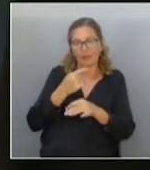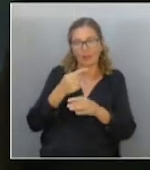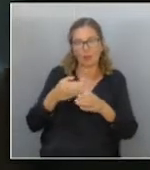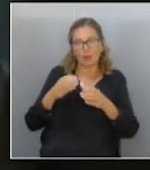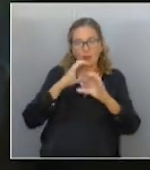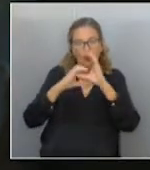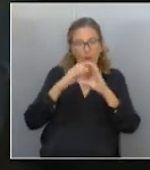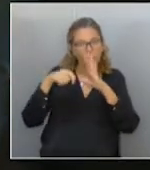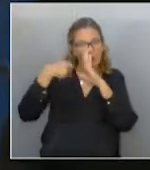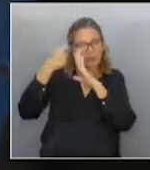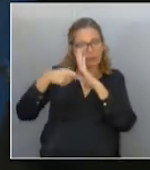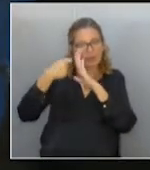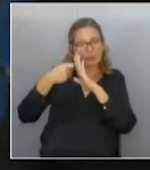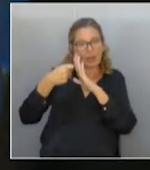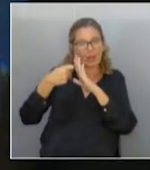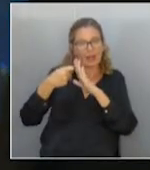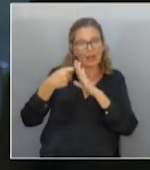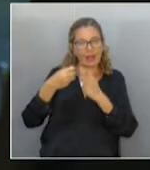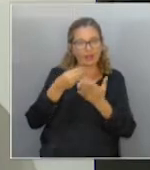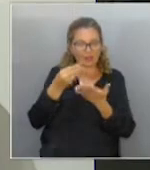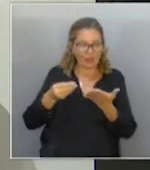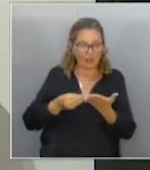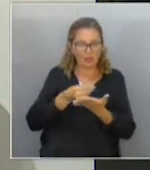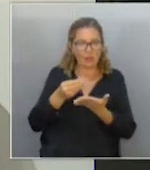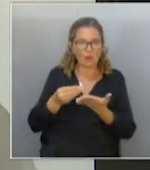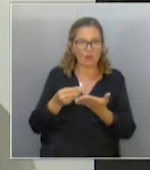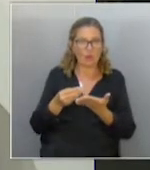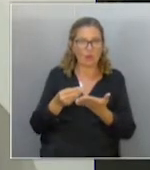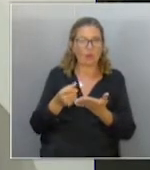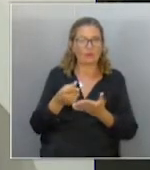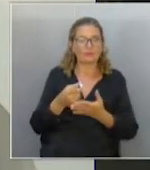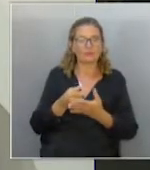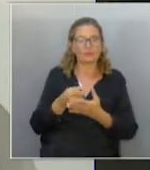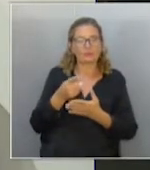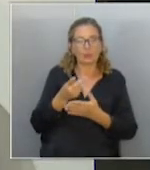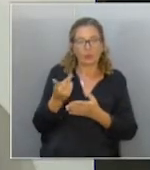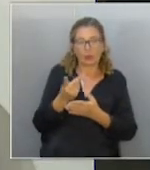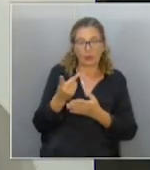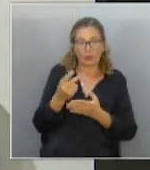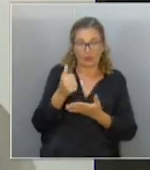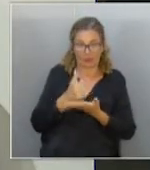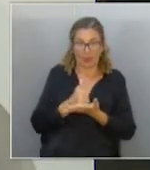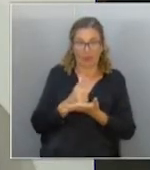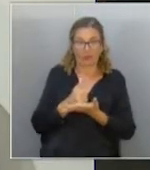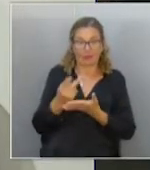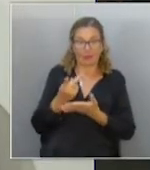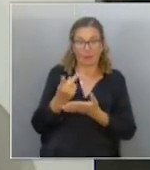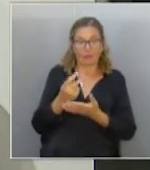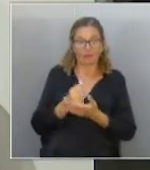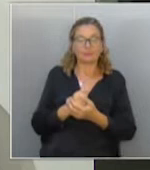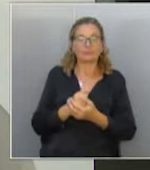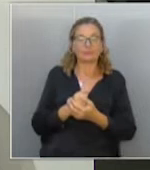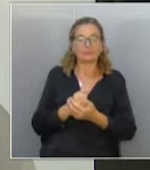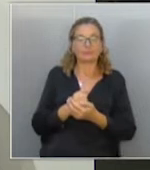comunicación visual, la ilustración, con el diseñador, así eso. Y ustedes están en esa rama las dos.